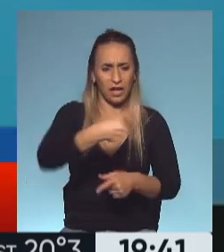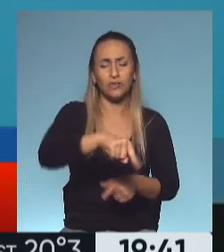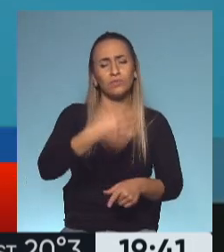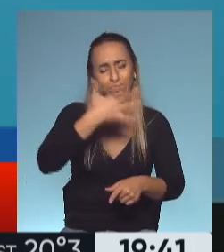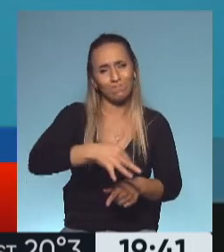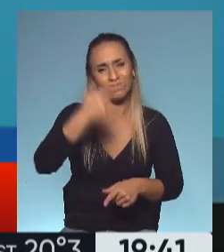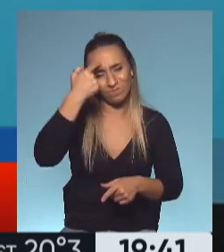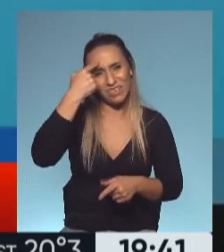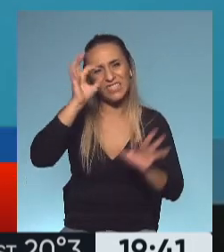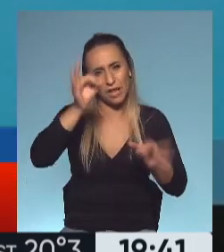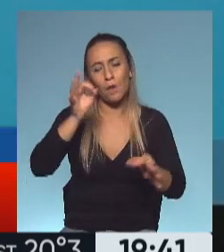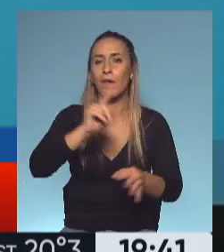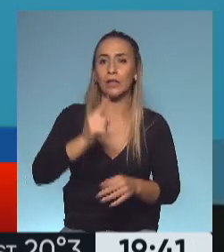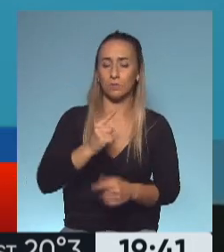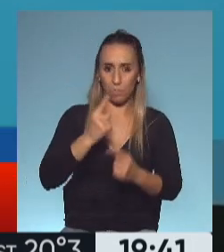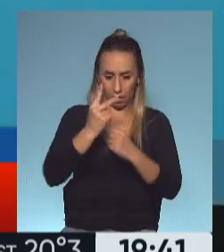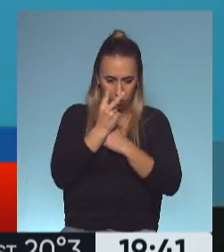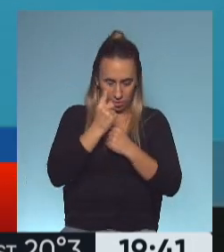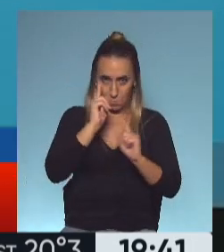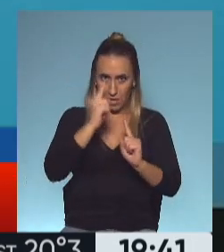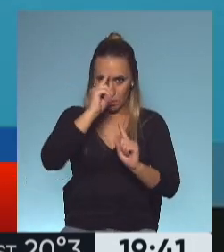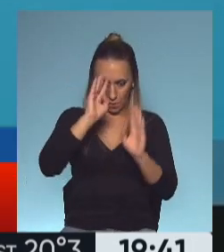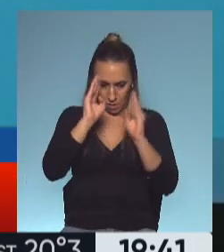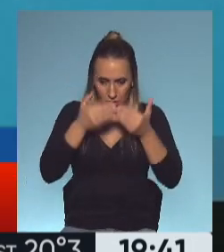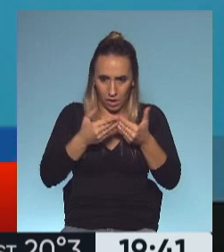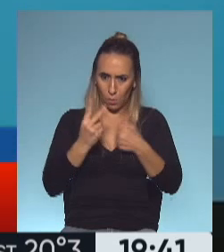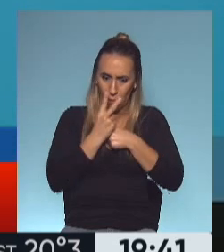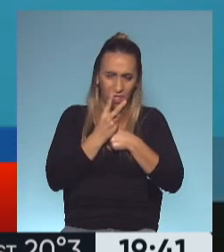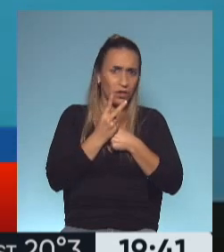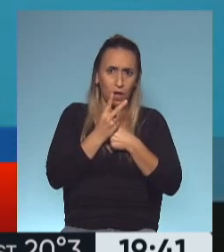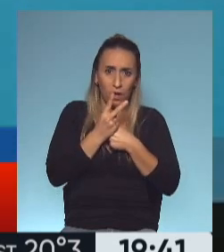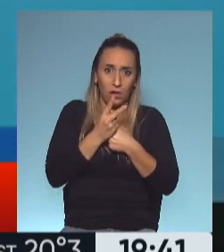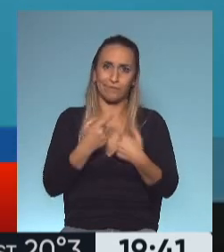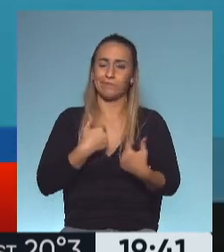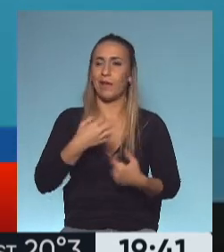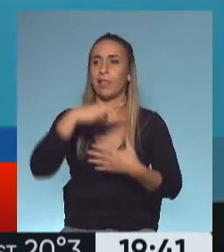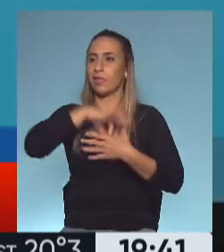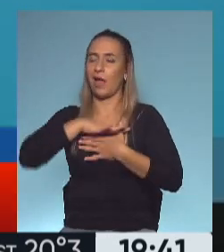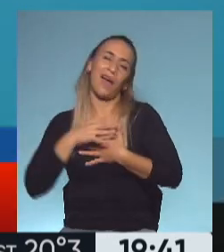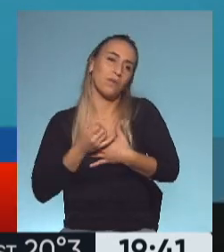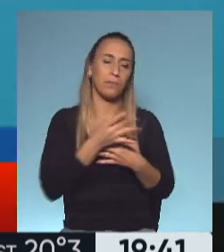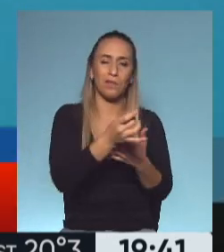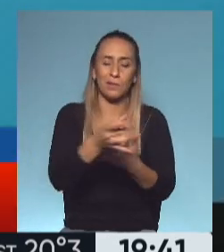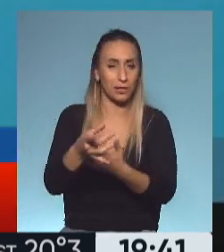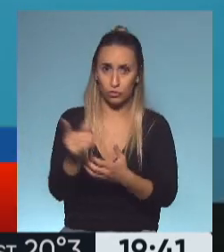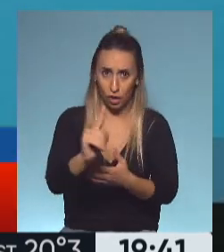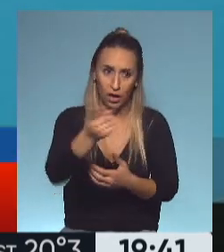uno, sino también de salvar al otro, que nadie tiene derecho a andar contagiando a los demás